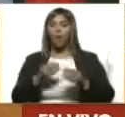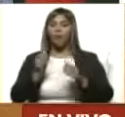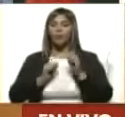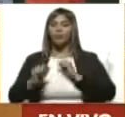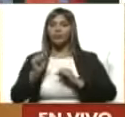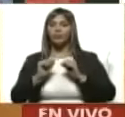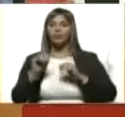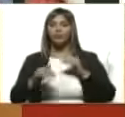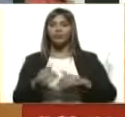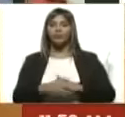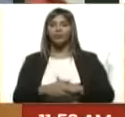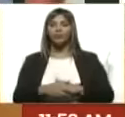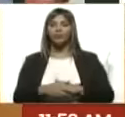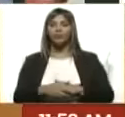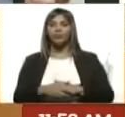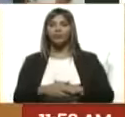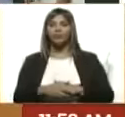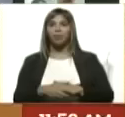voto.